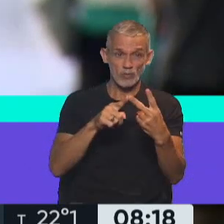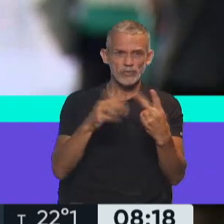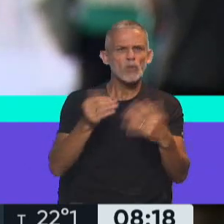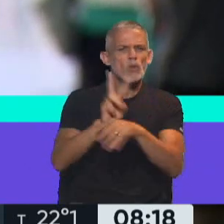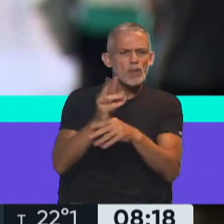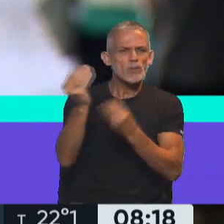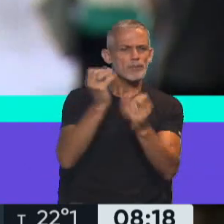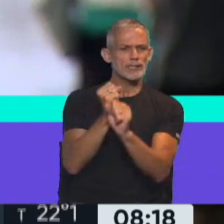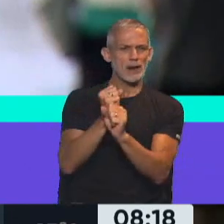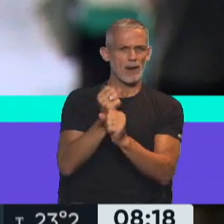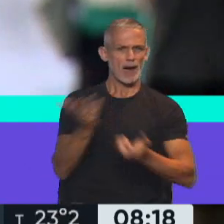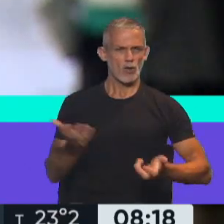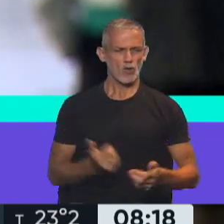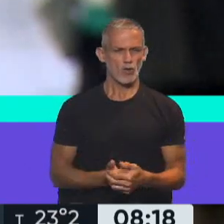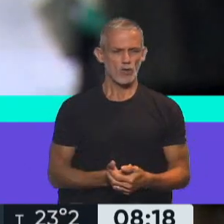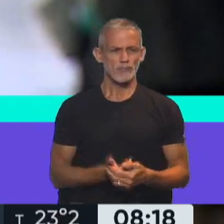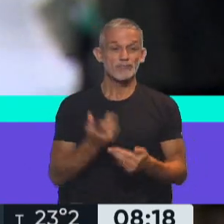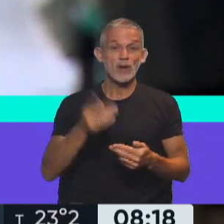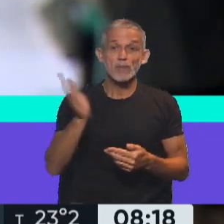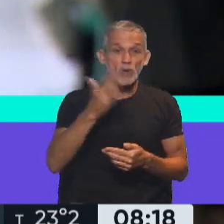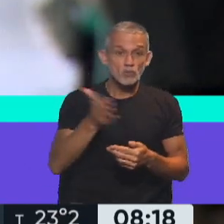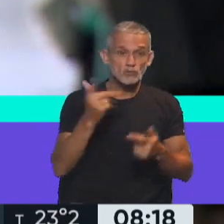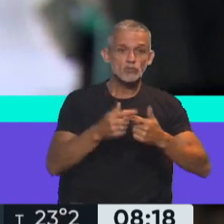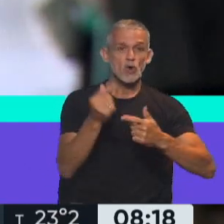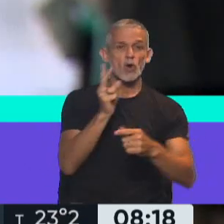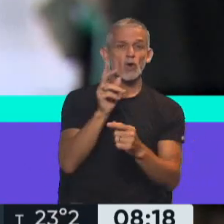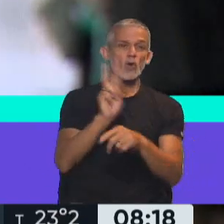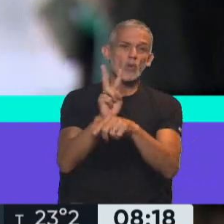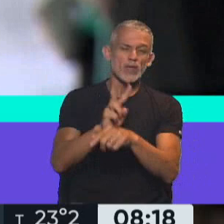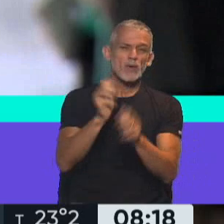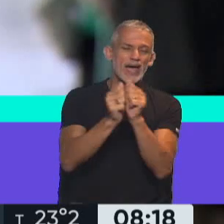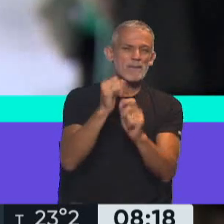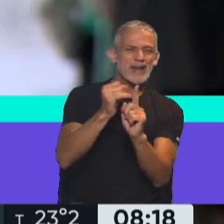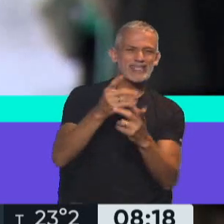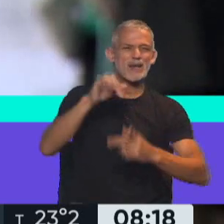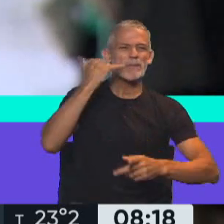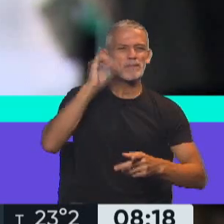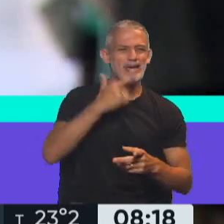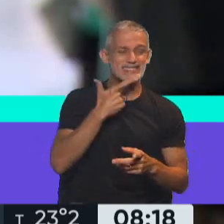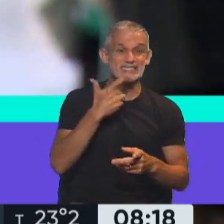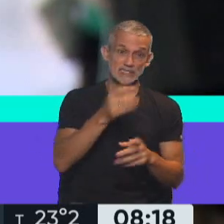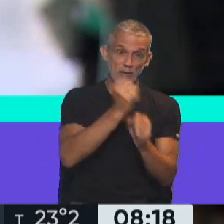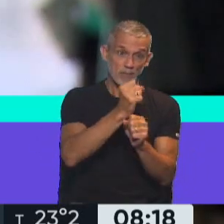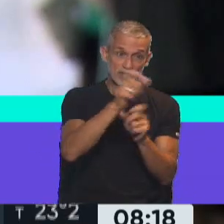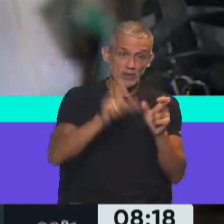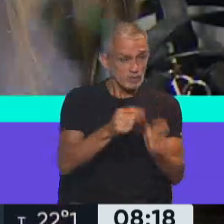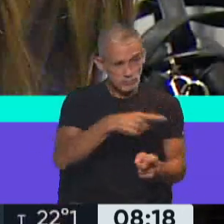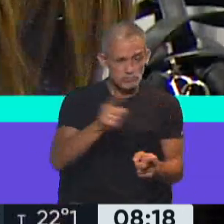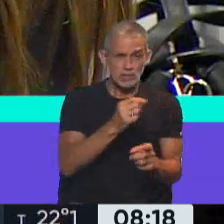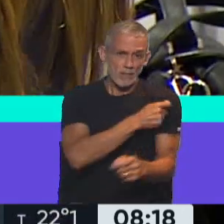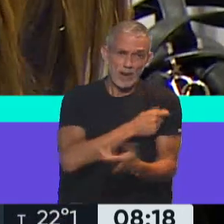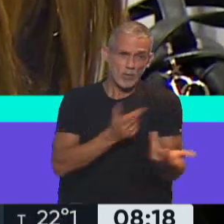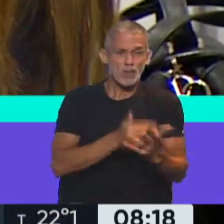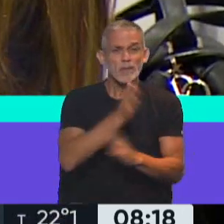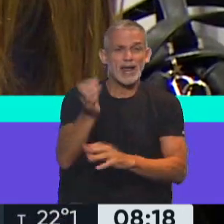el empleo, cuidamos el trabajo, la producción, cuidamos a las pymes, que son el motor de la economía. Así que los trabajadores tendrán que vacunarse para